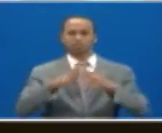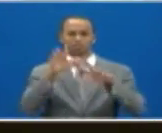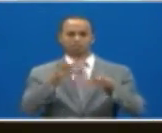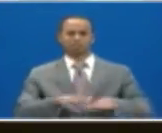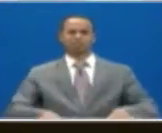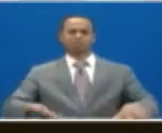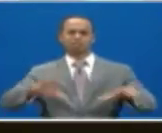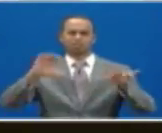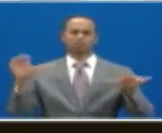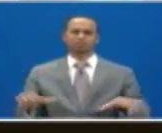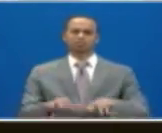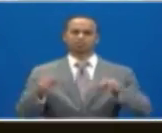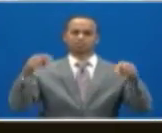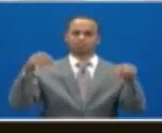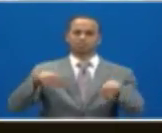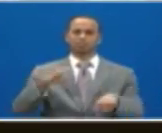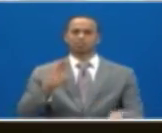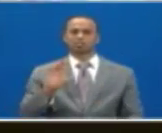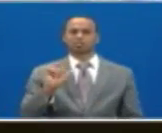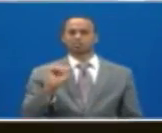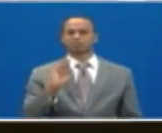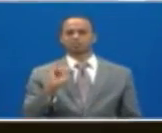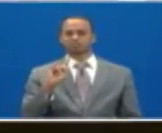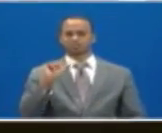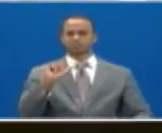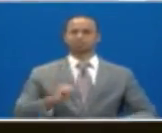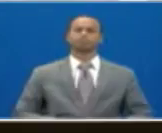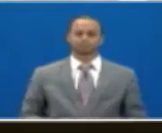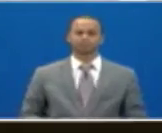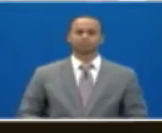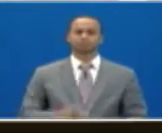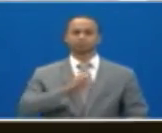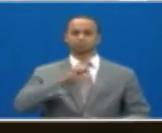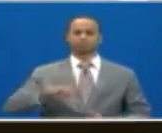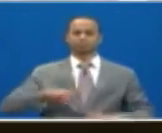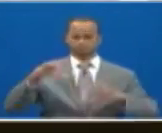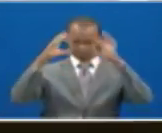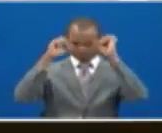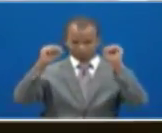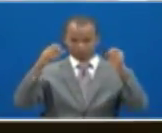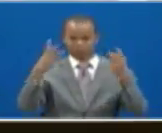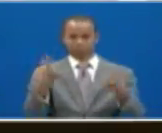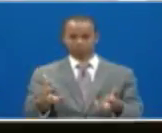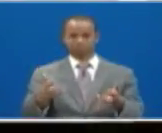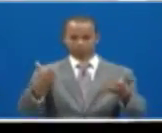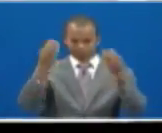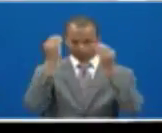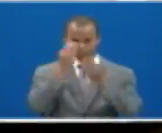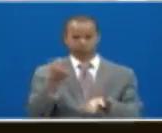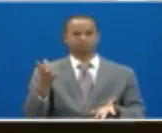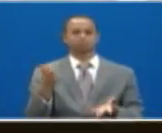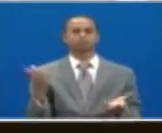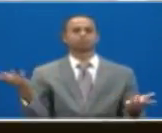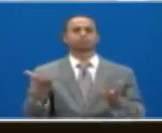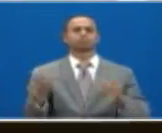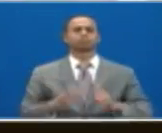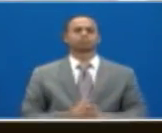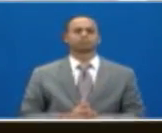comunitario aquí en La Barquita. Sí, señor presidente, la detonación que le dije ahorita